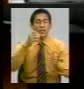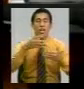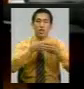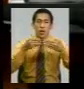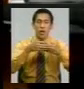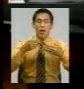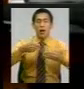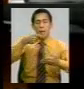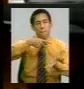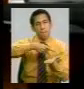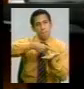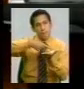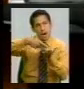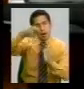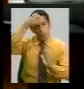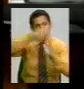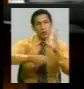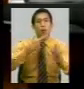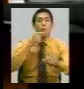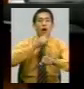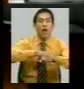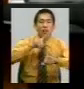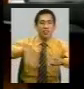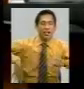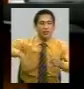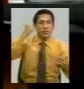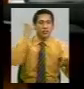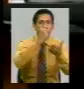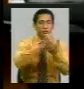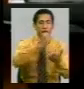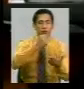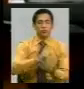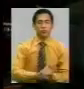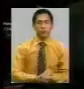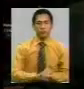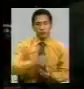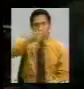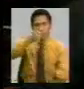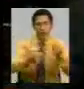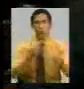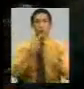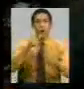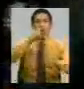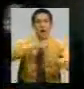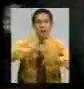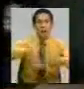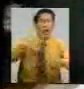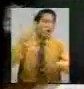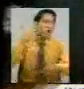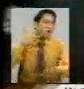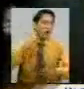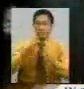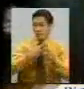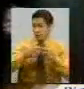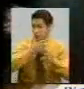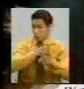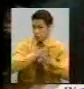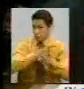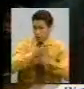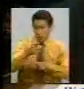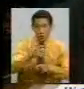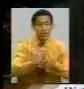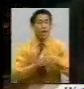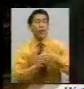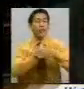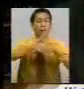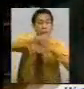retraso en la matriculación vehicular por el calendario de dígitos. A la multa por calendario de sino